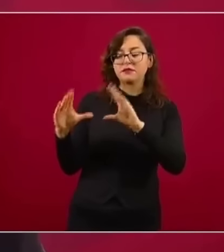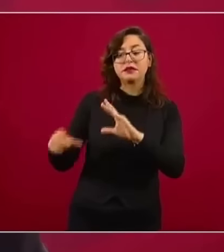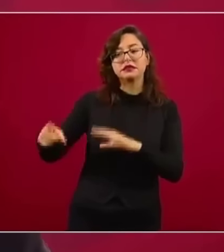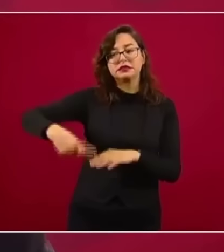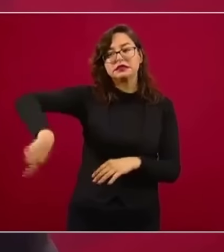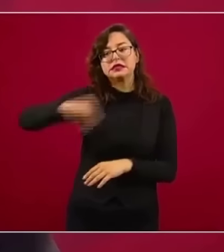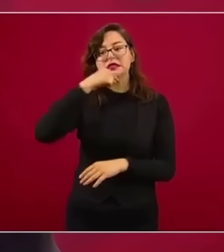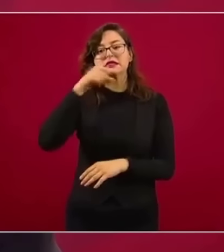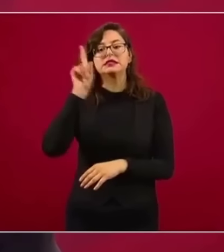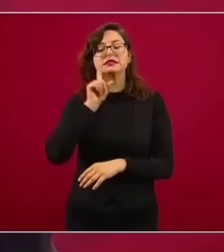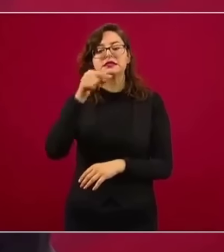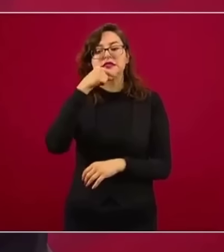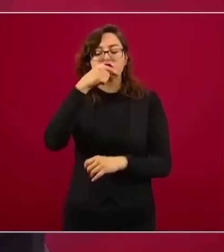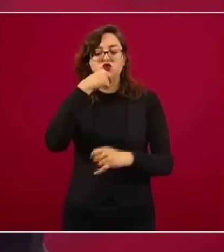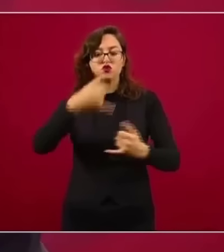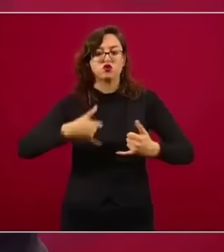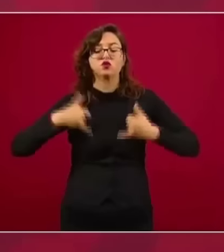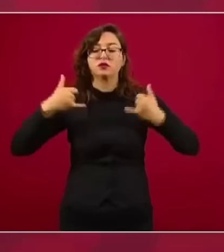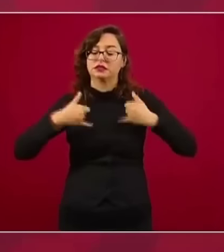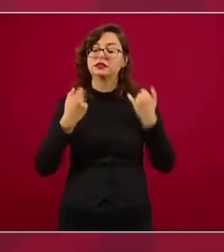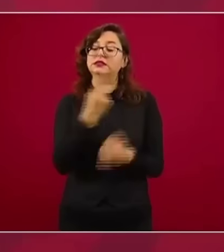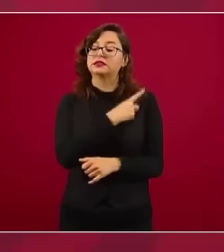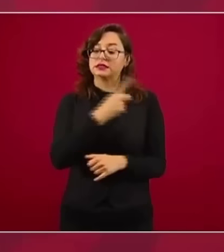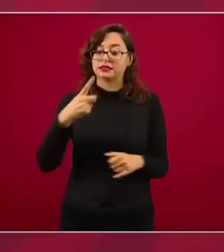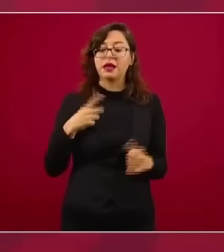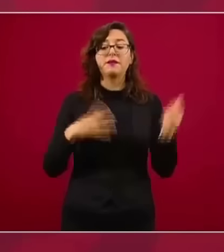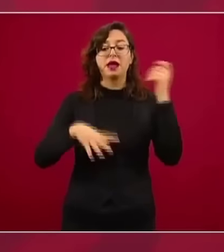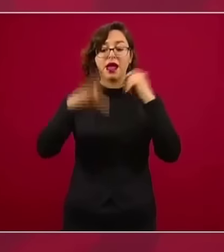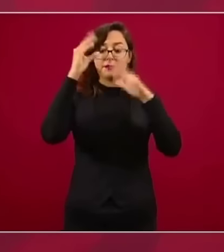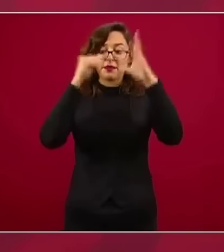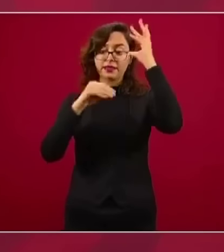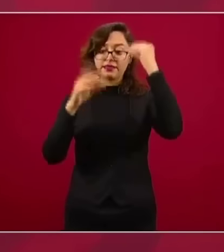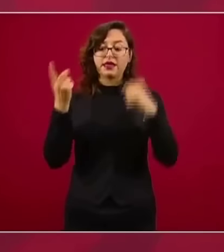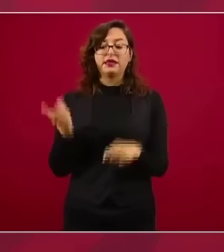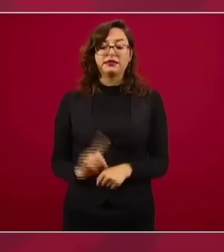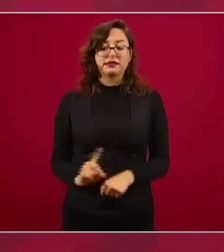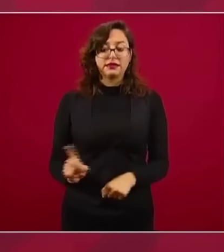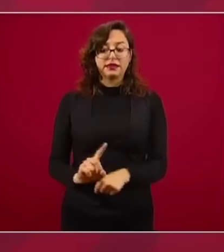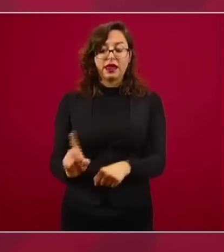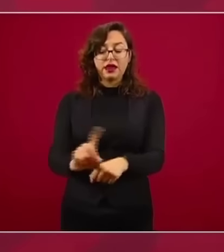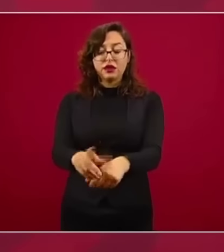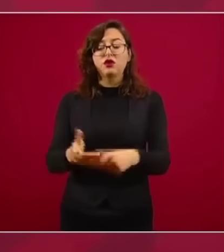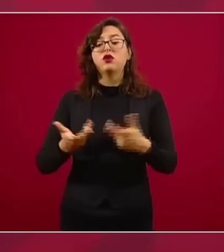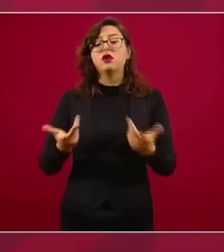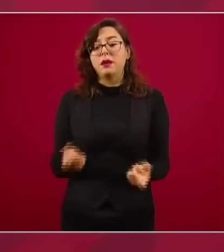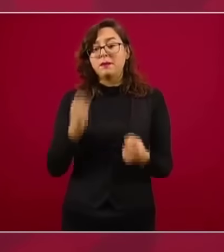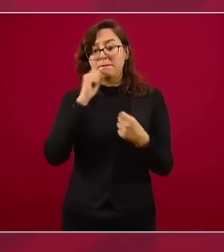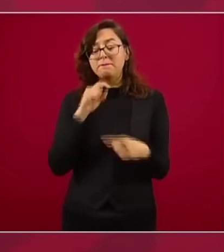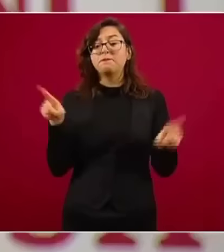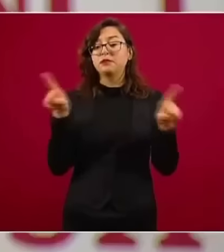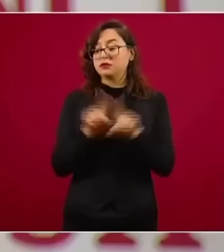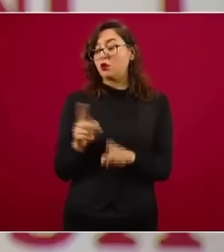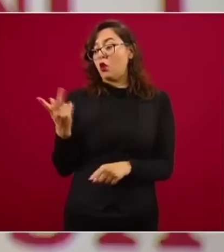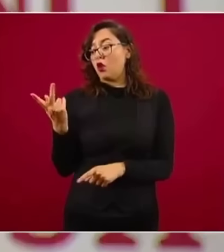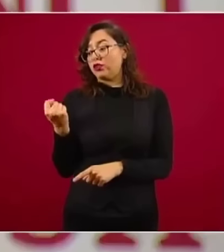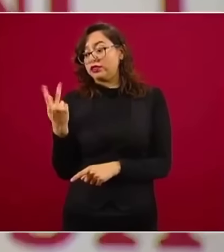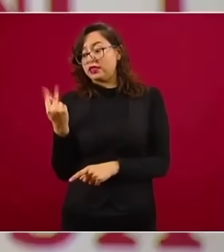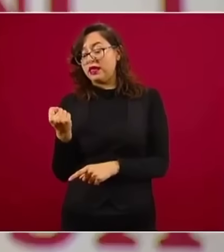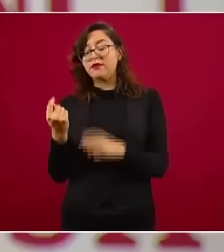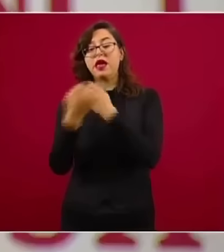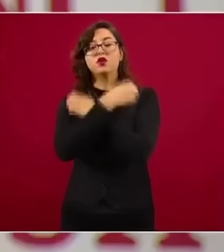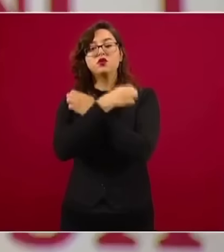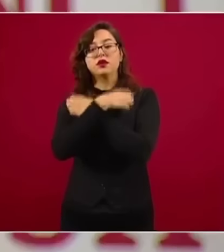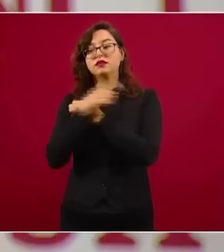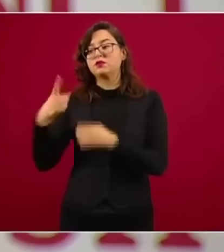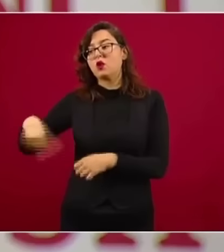que las niñas, niños y jóvenes aprendan en cada programa, y han sido asesorados por conductores de TV Educativa